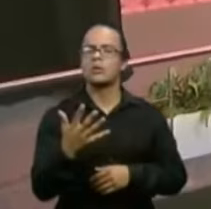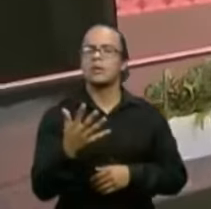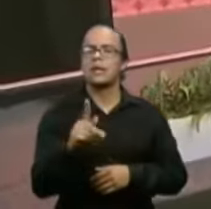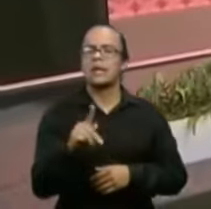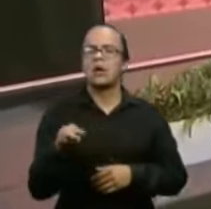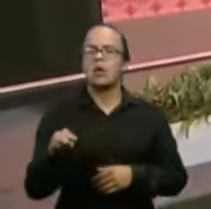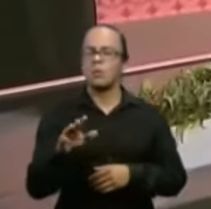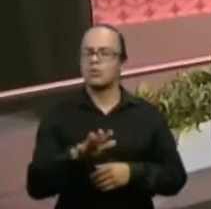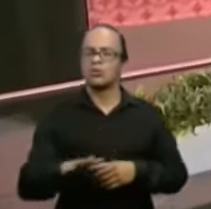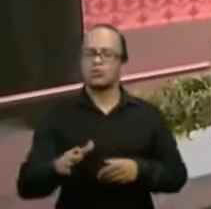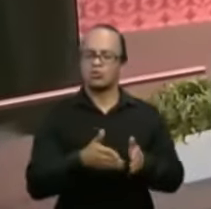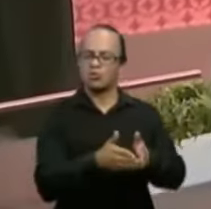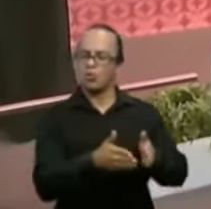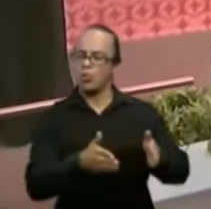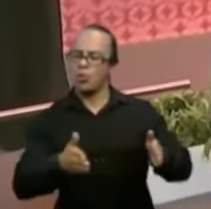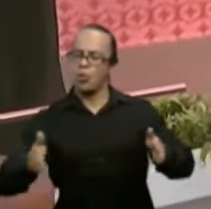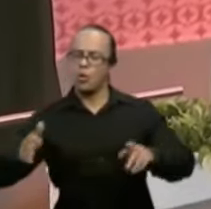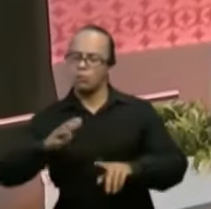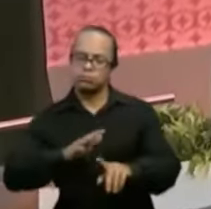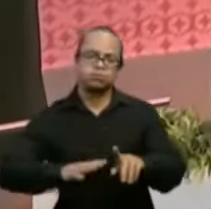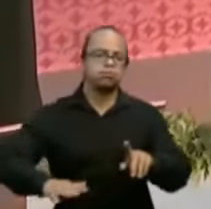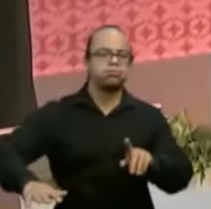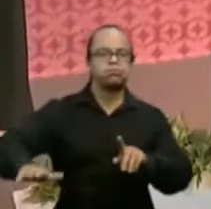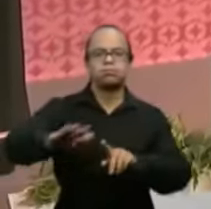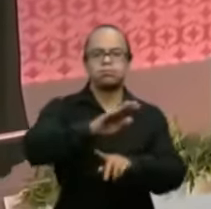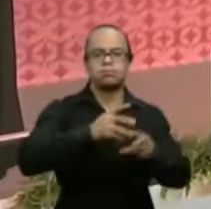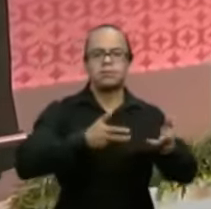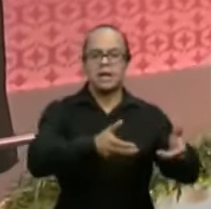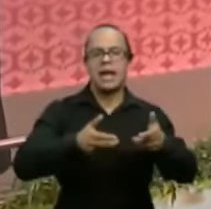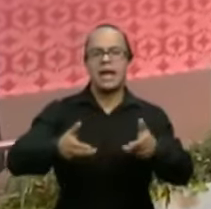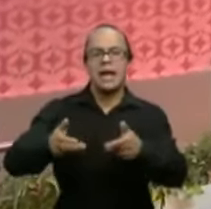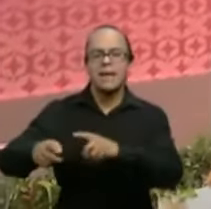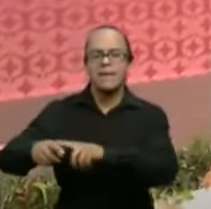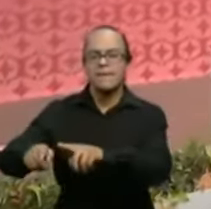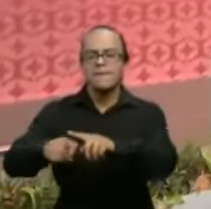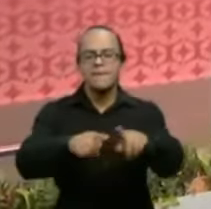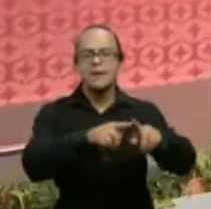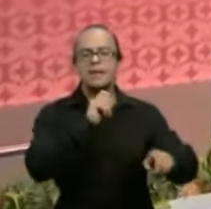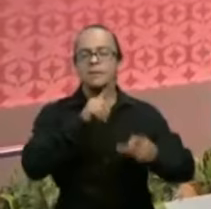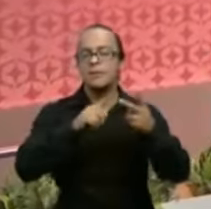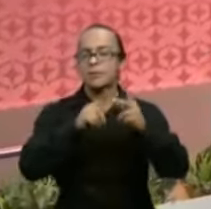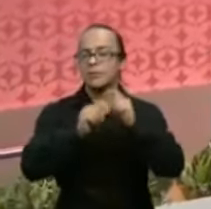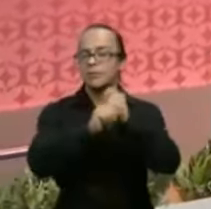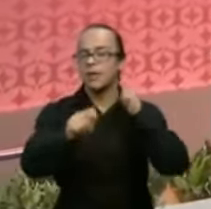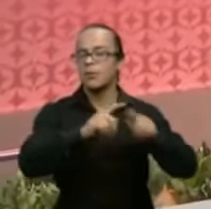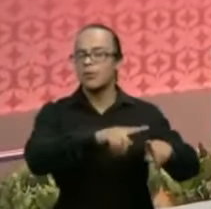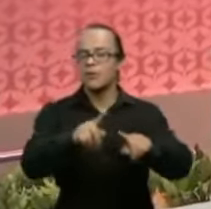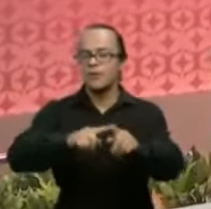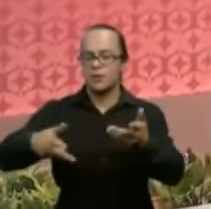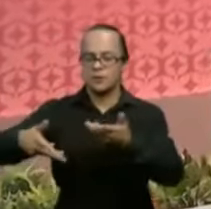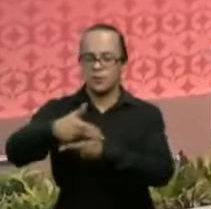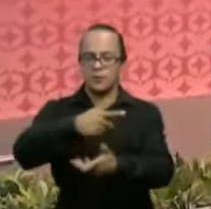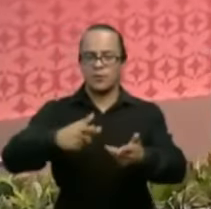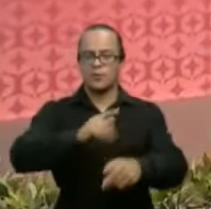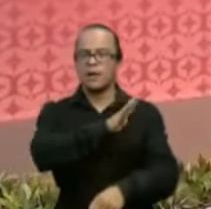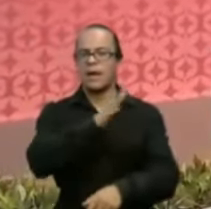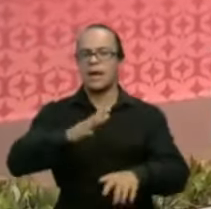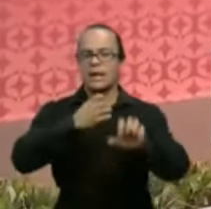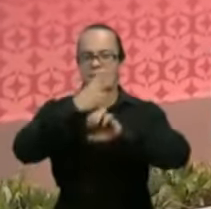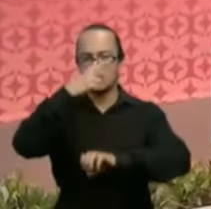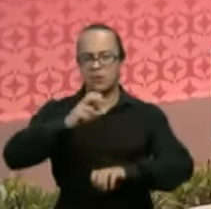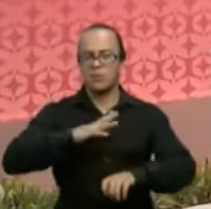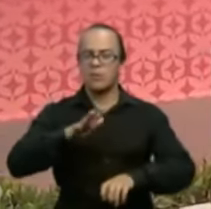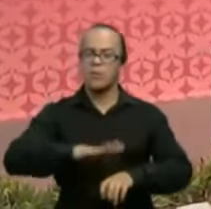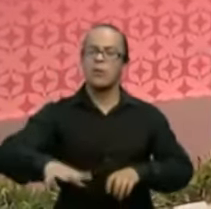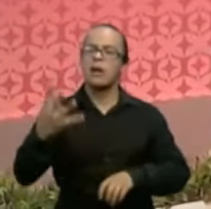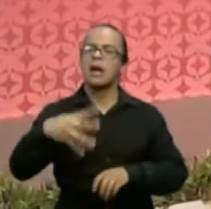lineales internos y que abarcaría diferentes modalidades de transporte, daríamos un servicio a una población de